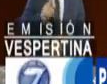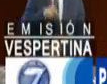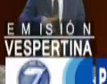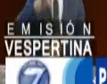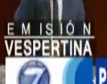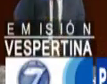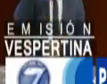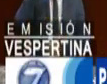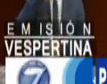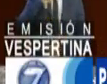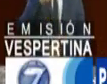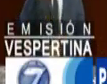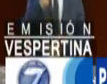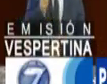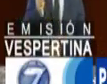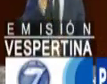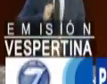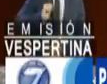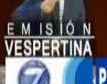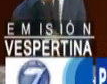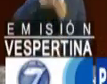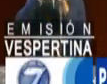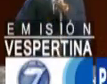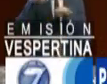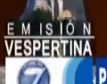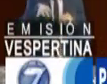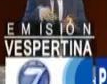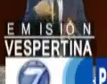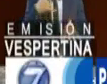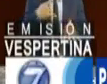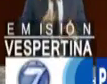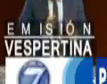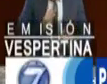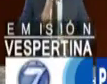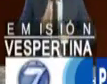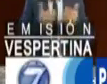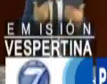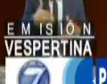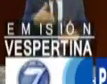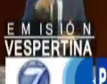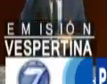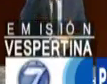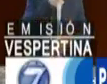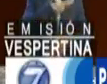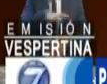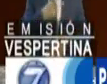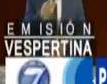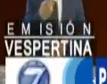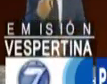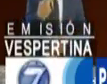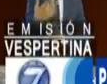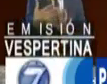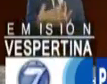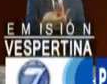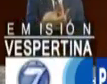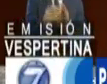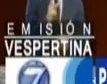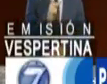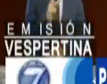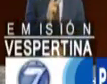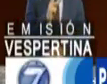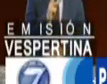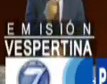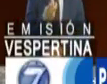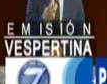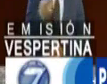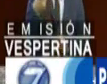al mundo por su grandeza, nos unen y nos unirán para siempre. Por ese motivo, contamos que podamos